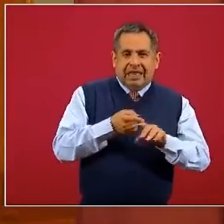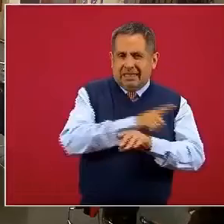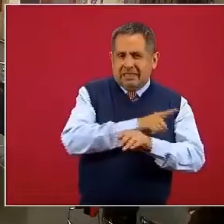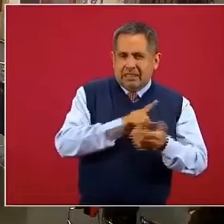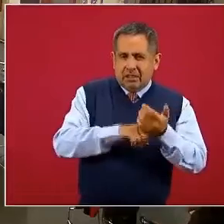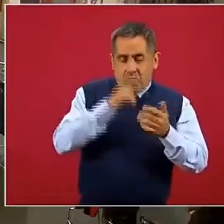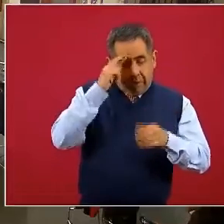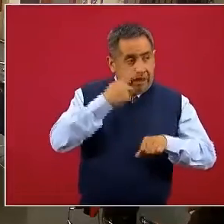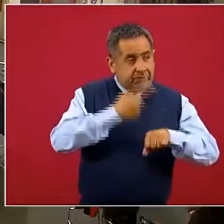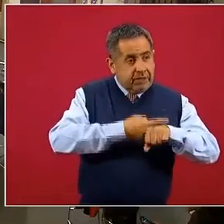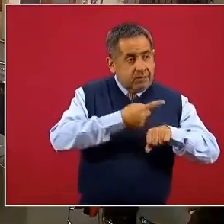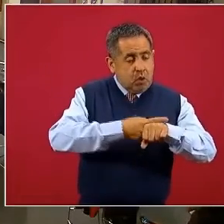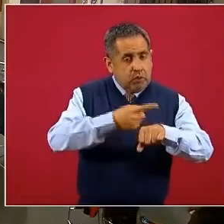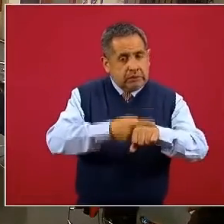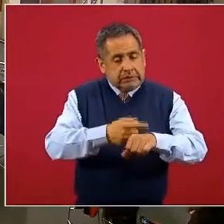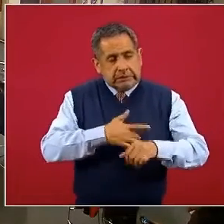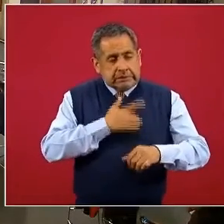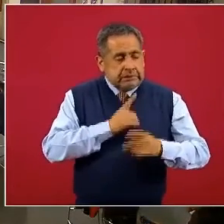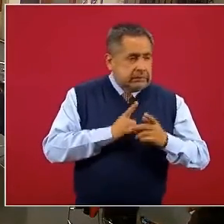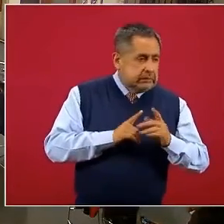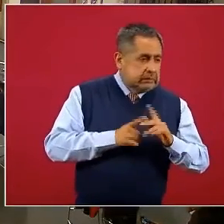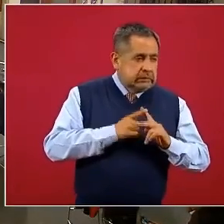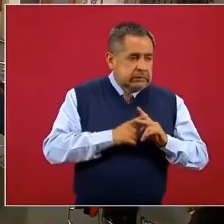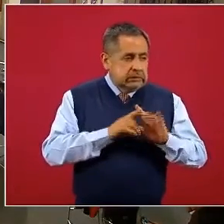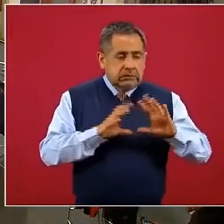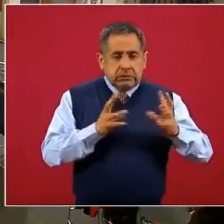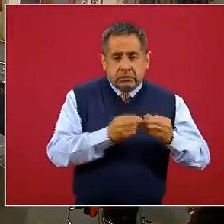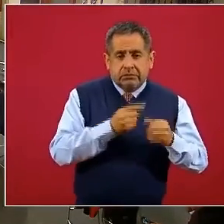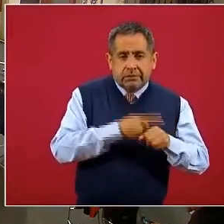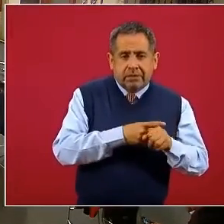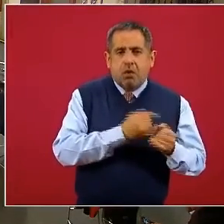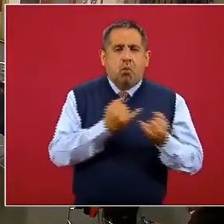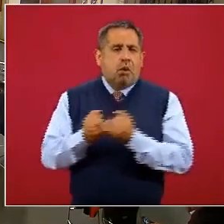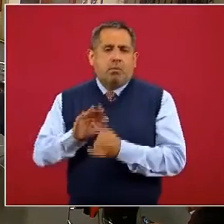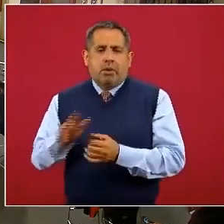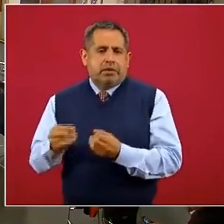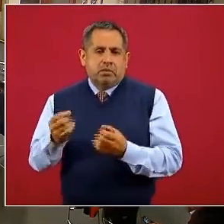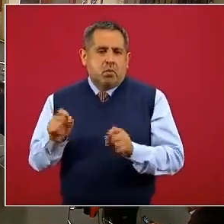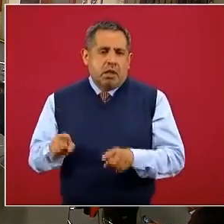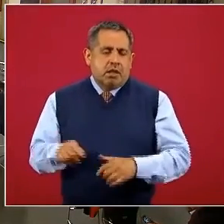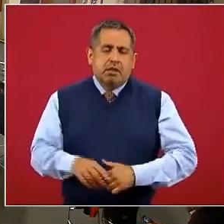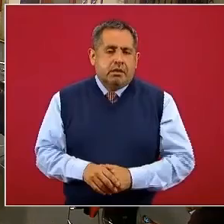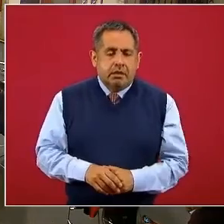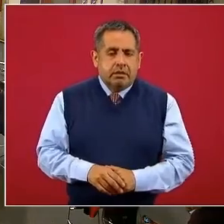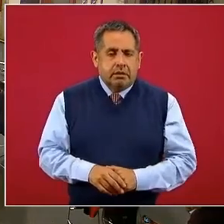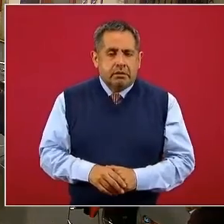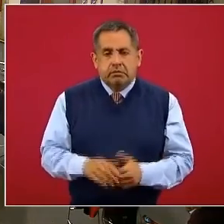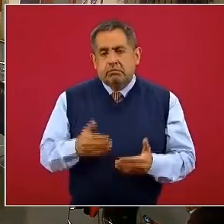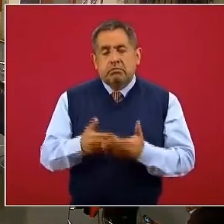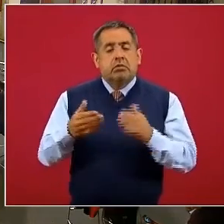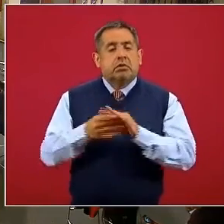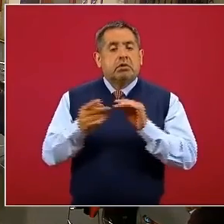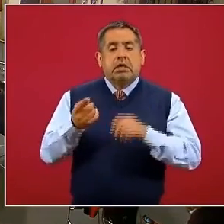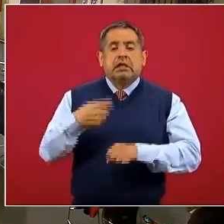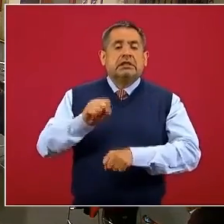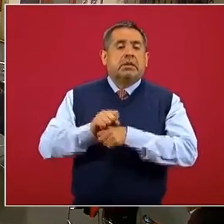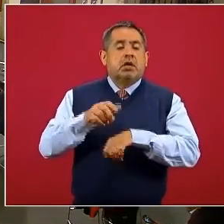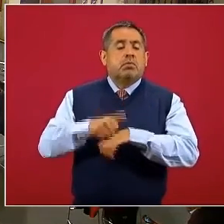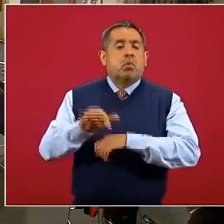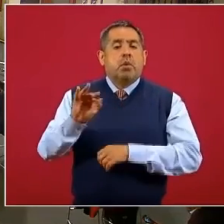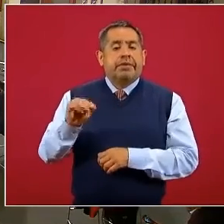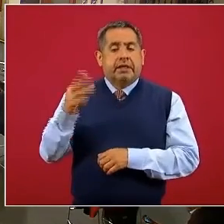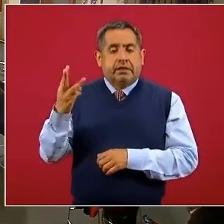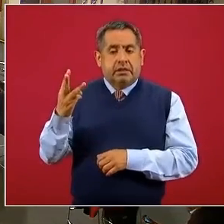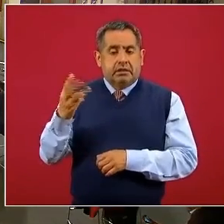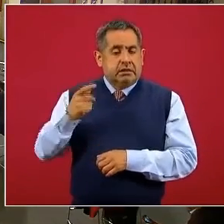en los casos estimados de la enfermedad. Aún así, todavía tenemos para la semana 43